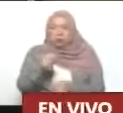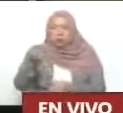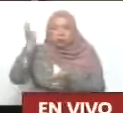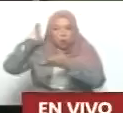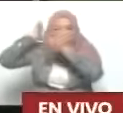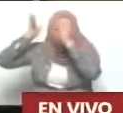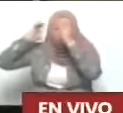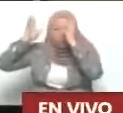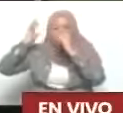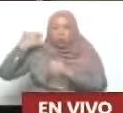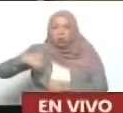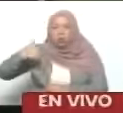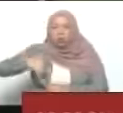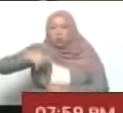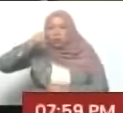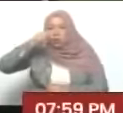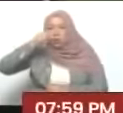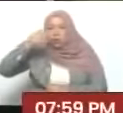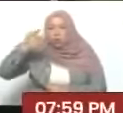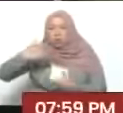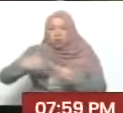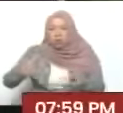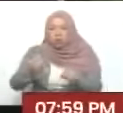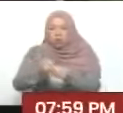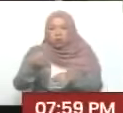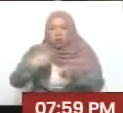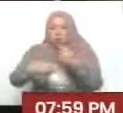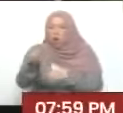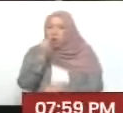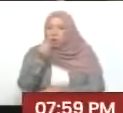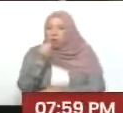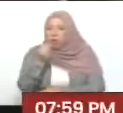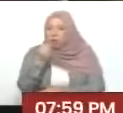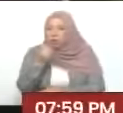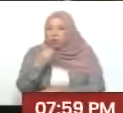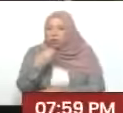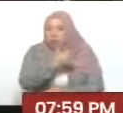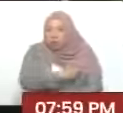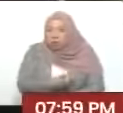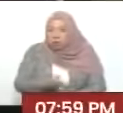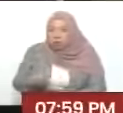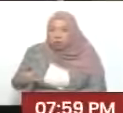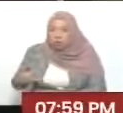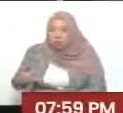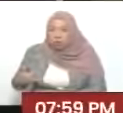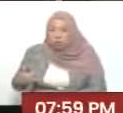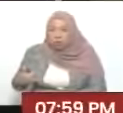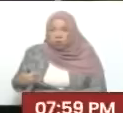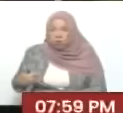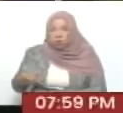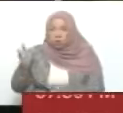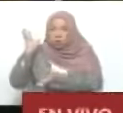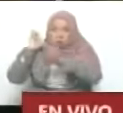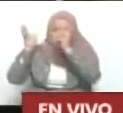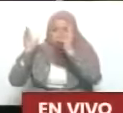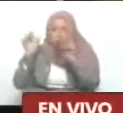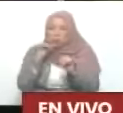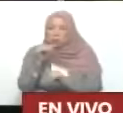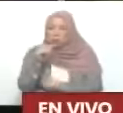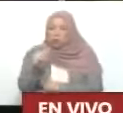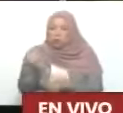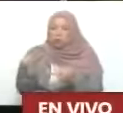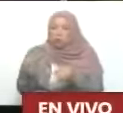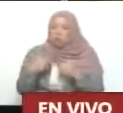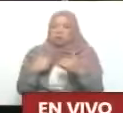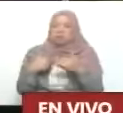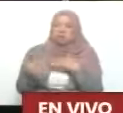dice un pobre hombre, abran los galpones, repartan la comida, la gente no llega a fin de mes, y le contesta con esa soberbia